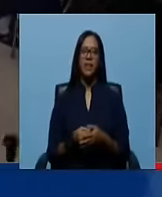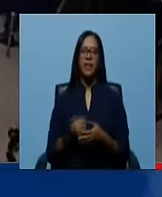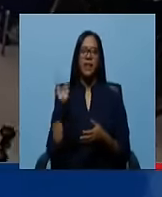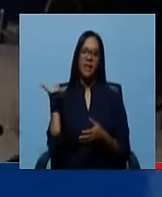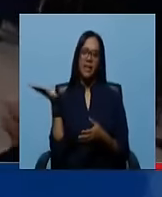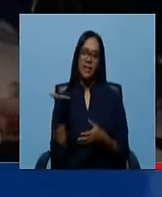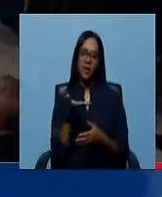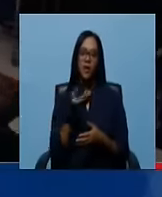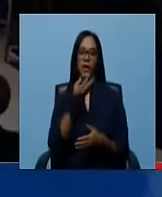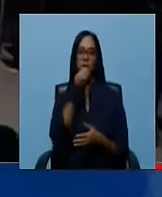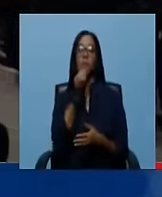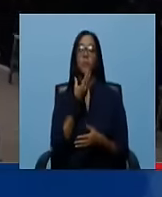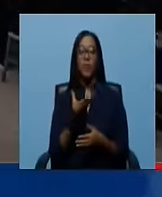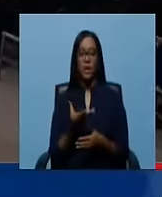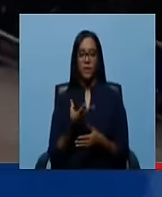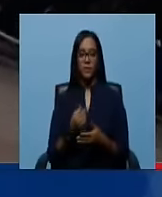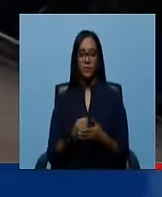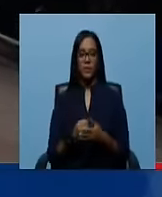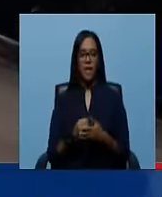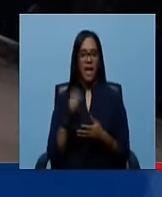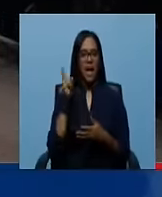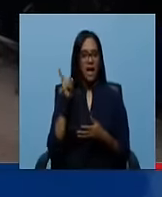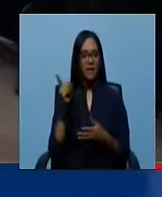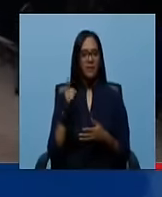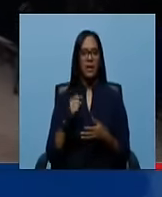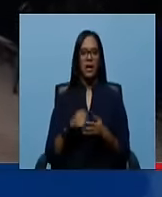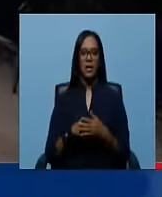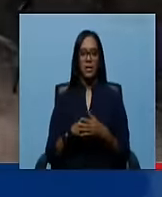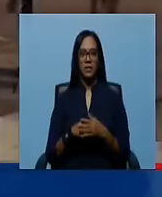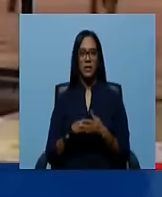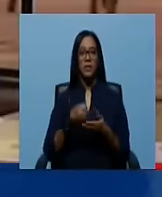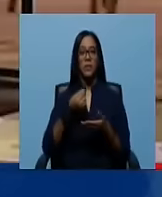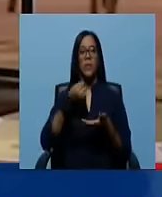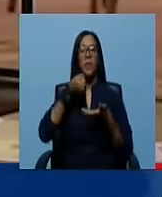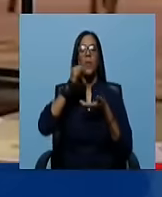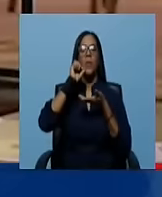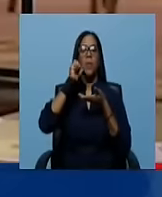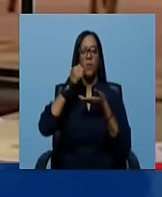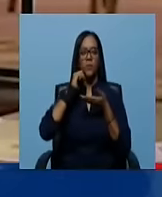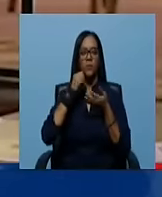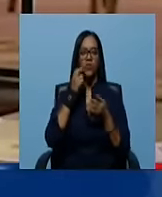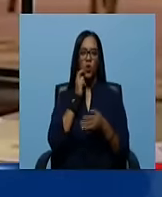restaurantes de calidad. Allá nos tomamos un chocolate